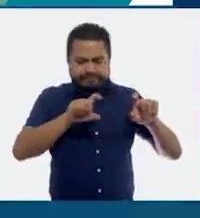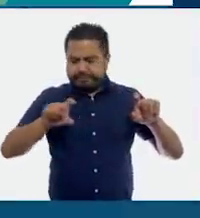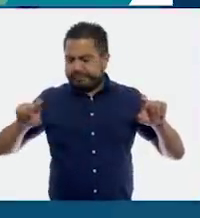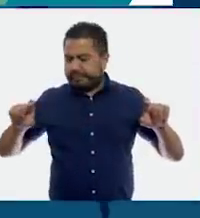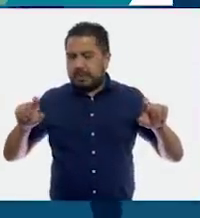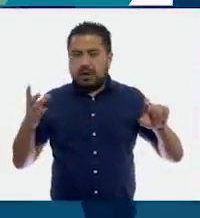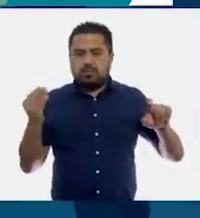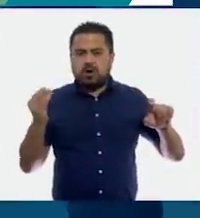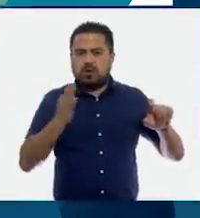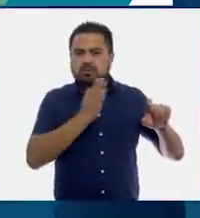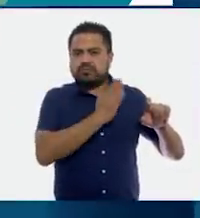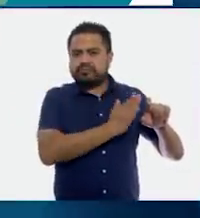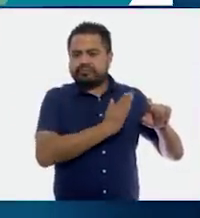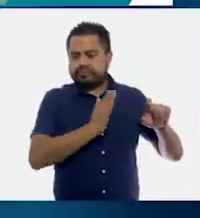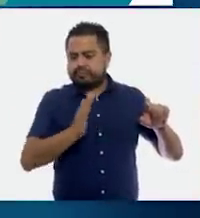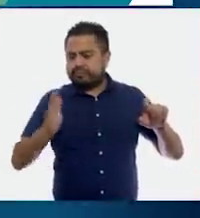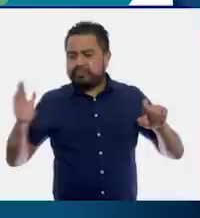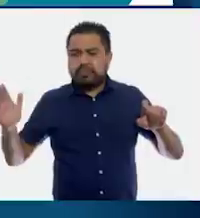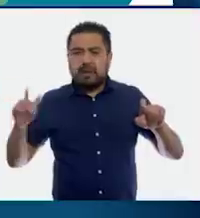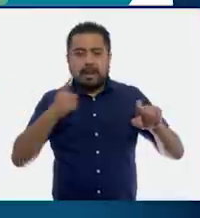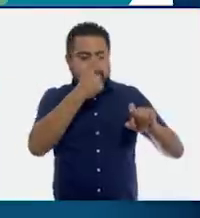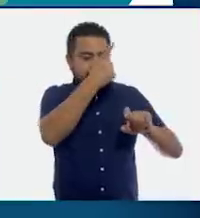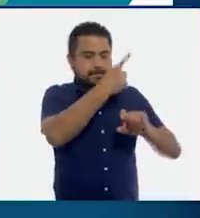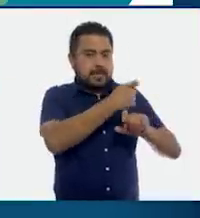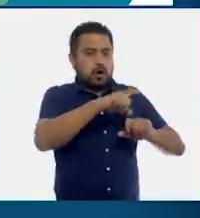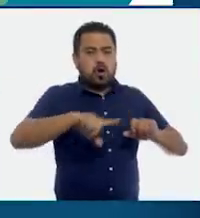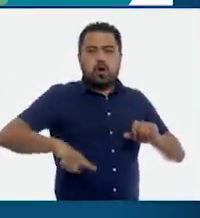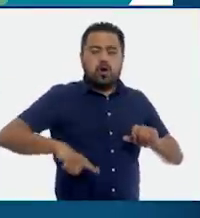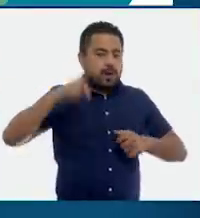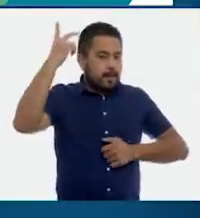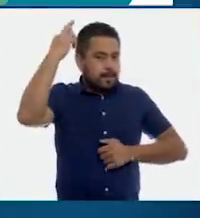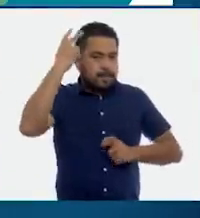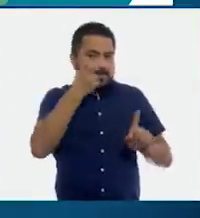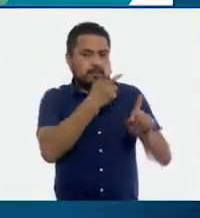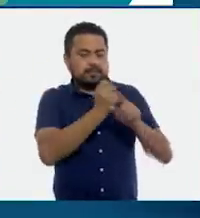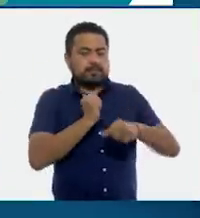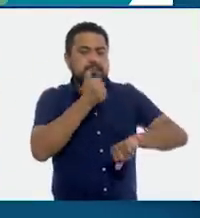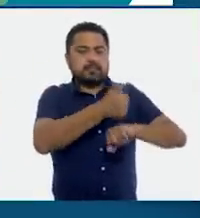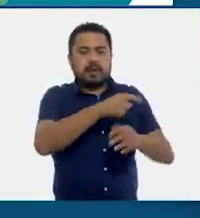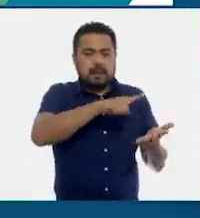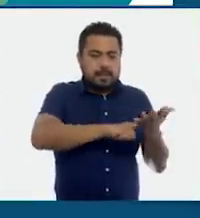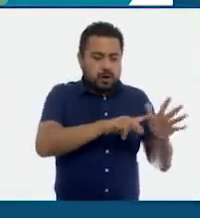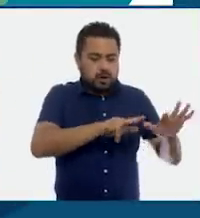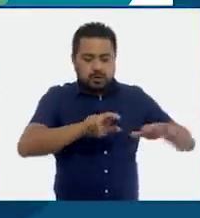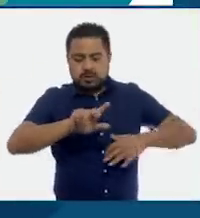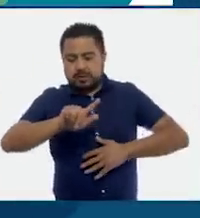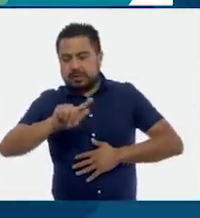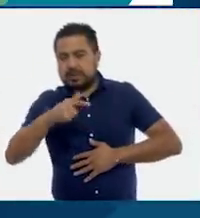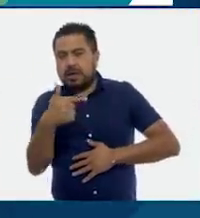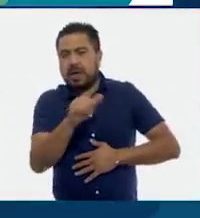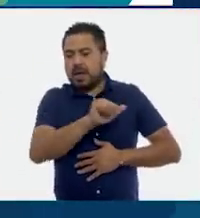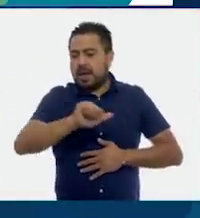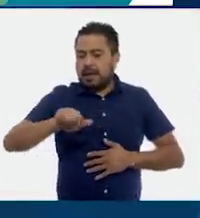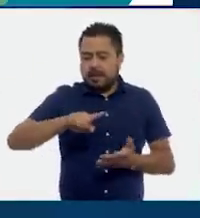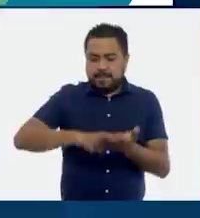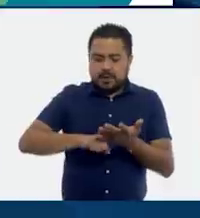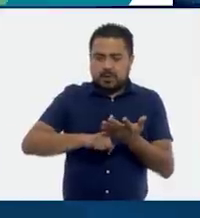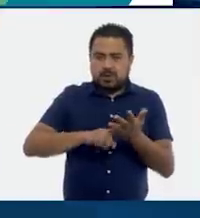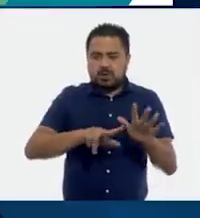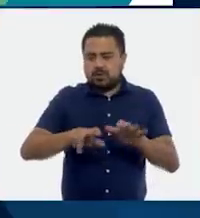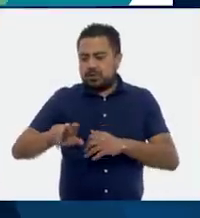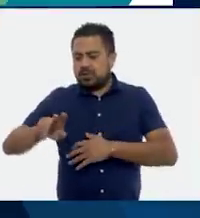varias etapas. Empieza con el primer gobierno constitucional de Porfirio Díaz, de 1877 a